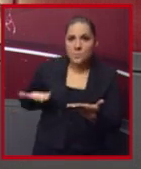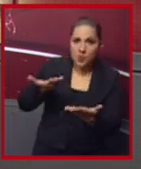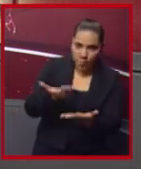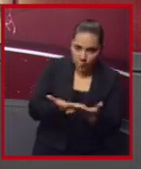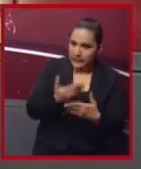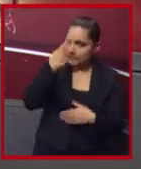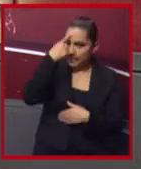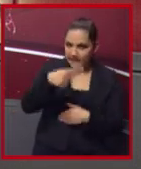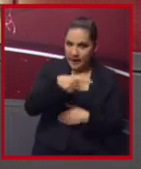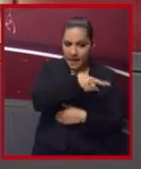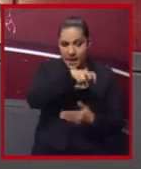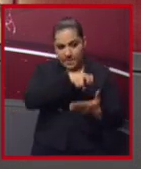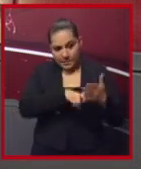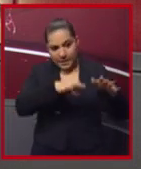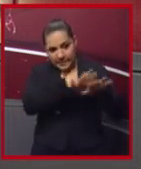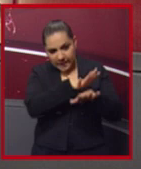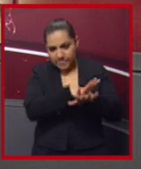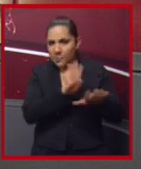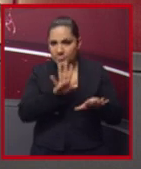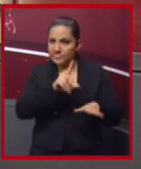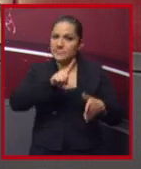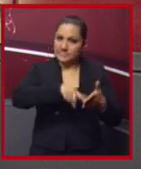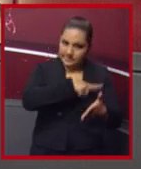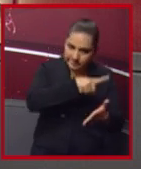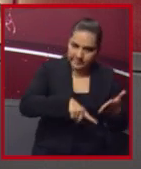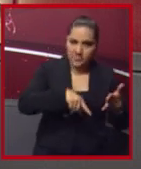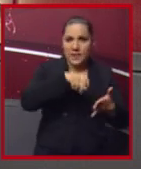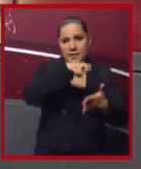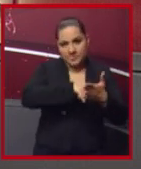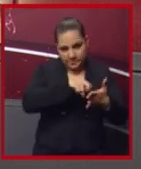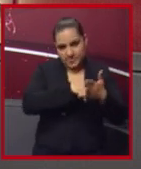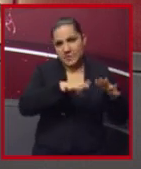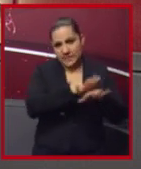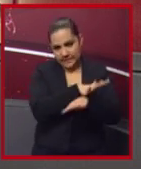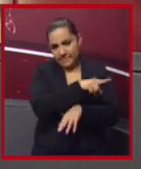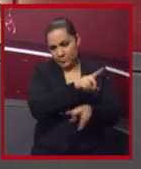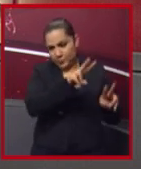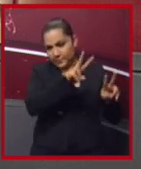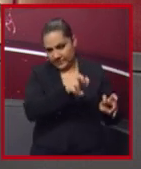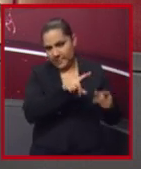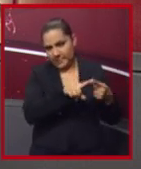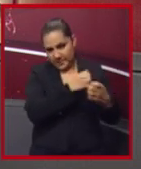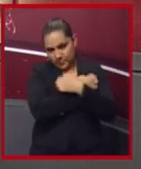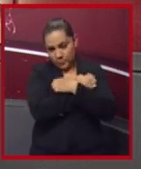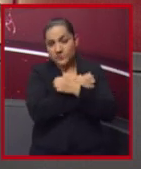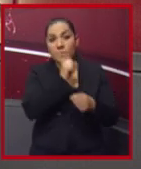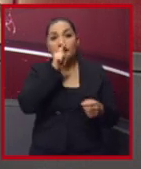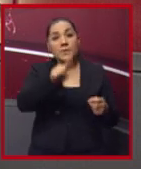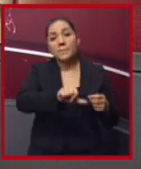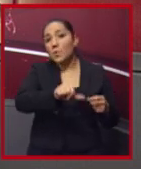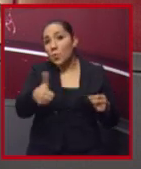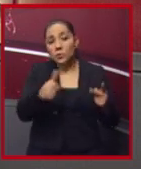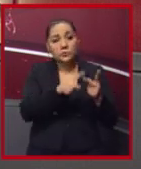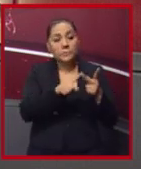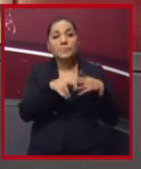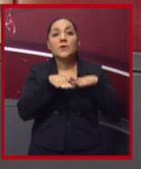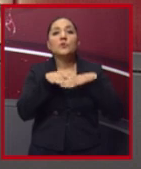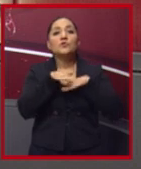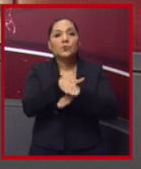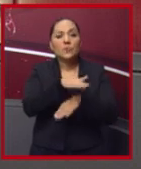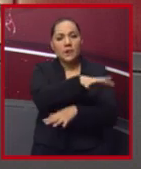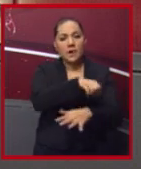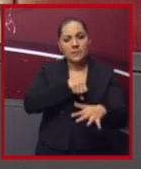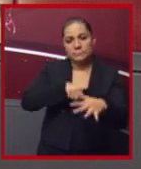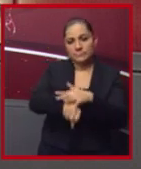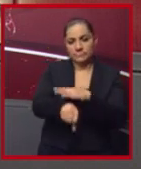como vemos, al sector para conocer sus opiniones. La otra gran reforma, que también se abrió en audiencias públicas, tiene que ver con la prisión preventiva oficiosa. En el